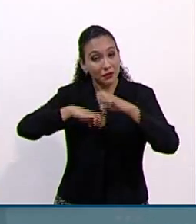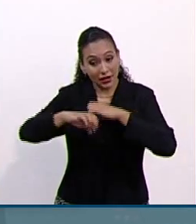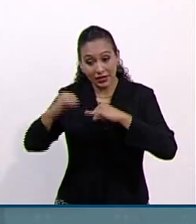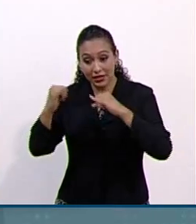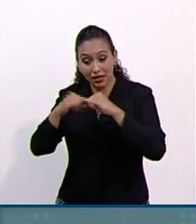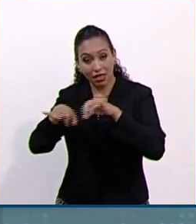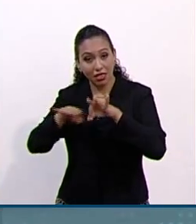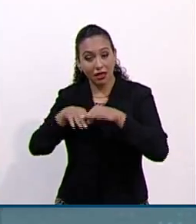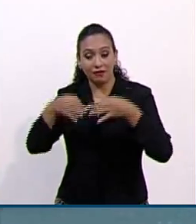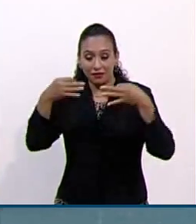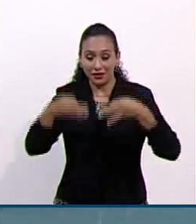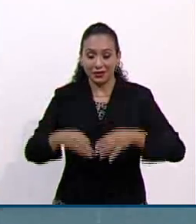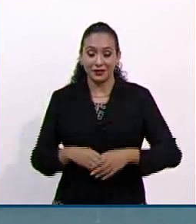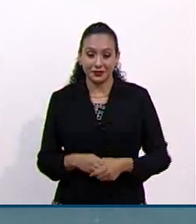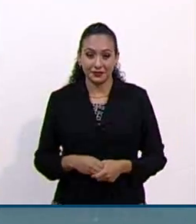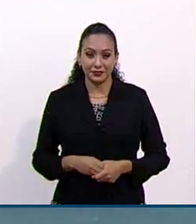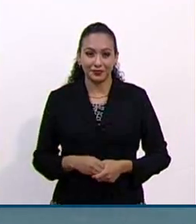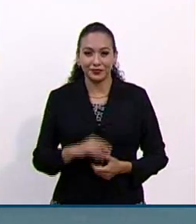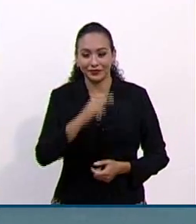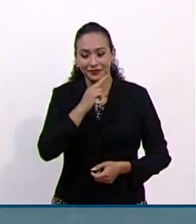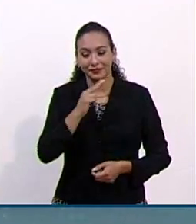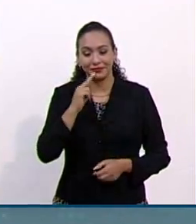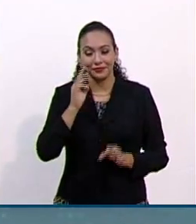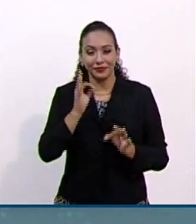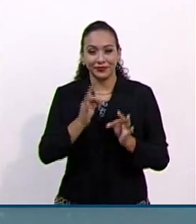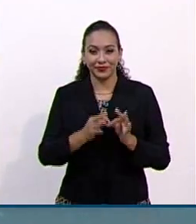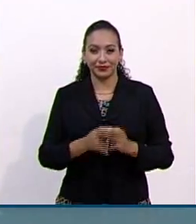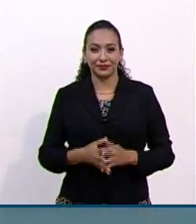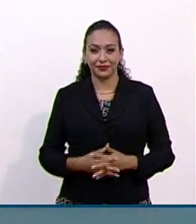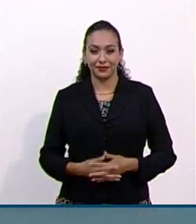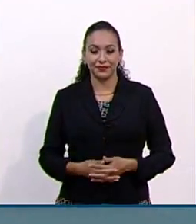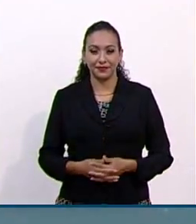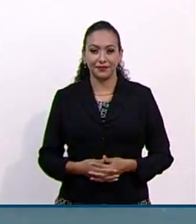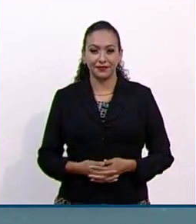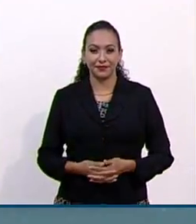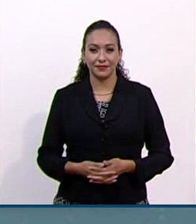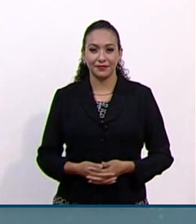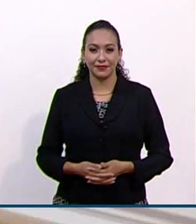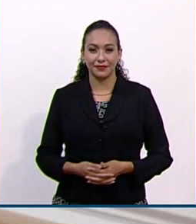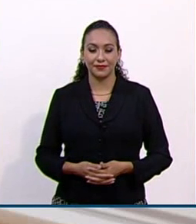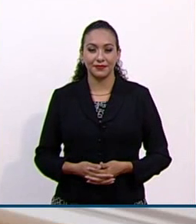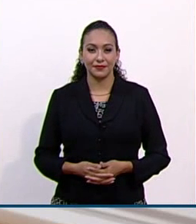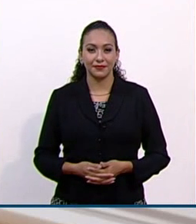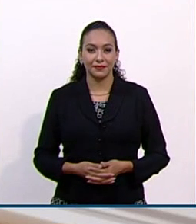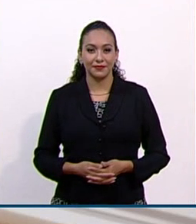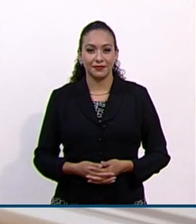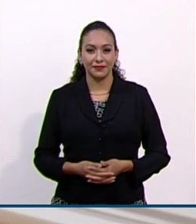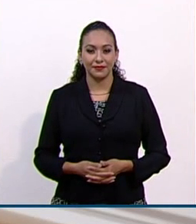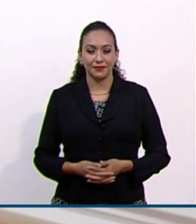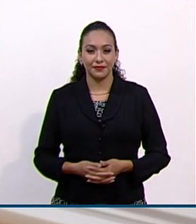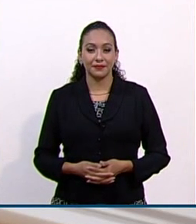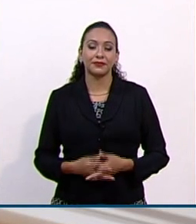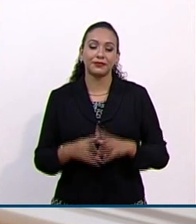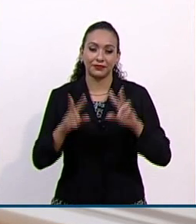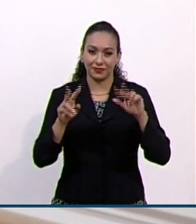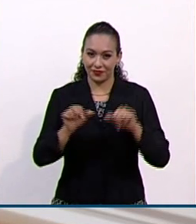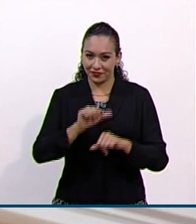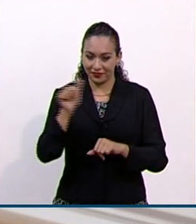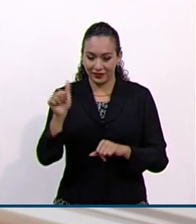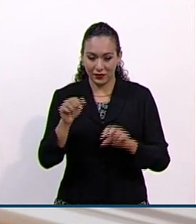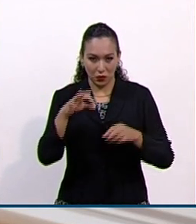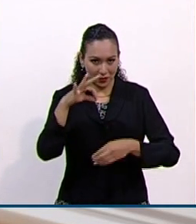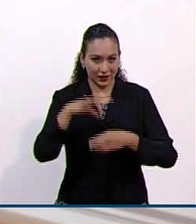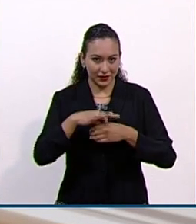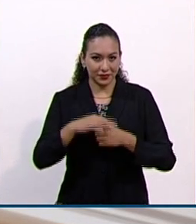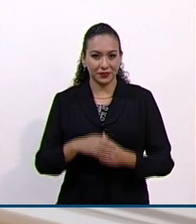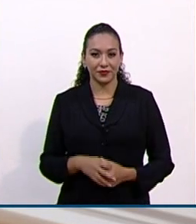sus atribuciones. Para el canal del Poder Judicial de la Federación, Jesús Daza. Y en más temas electorales,